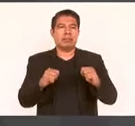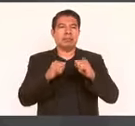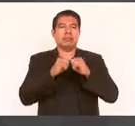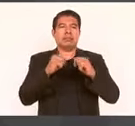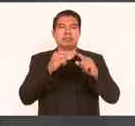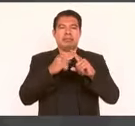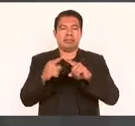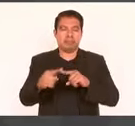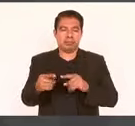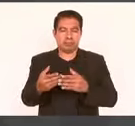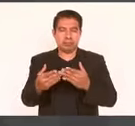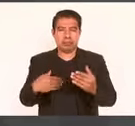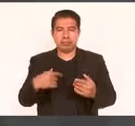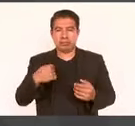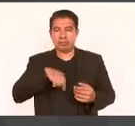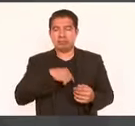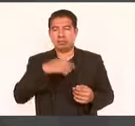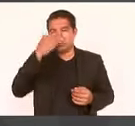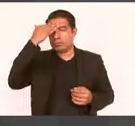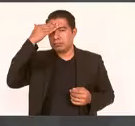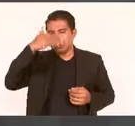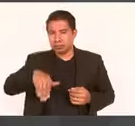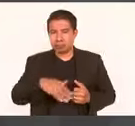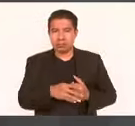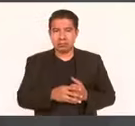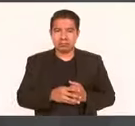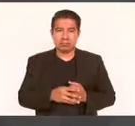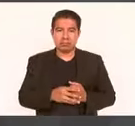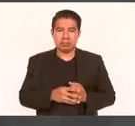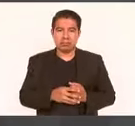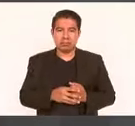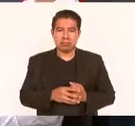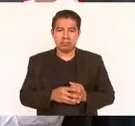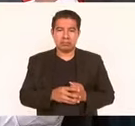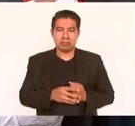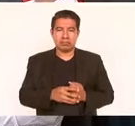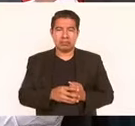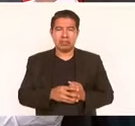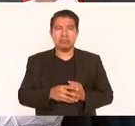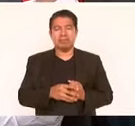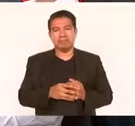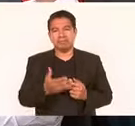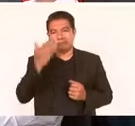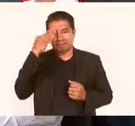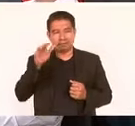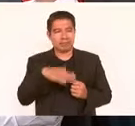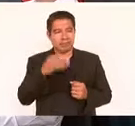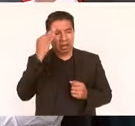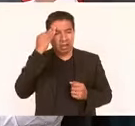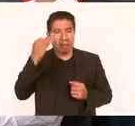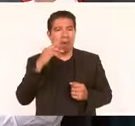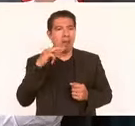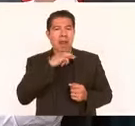se ha dicho y todo el mundo lo sabe, lleva tiempo. No es nada